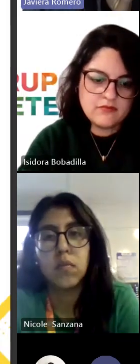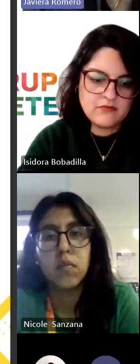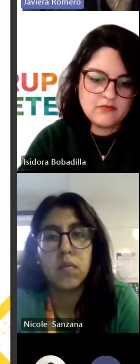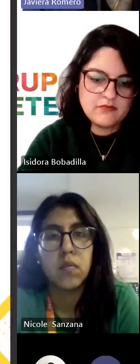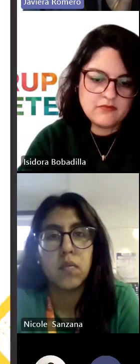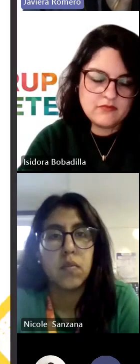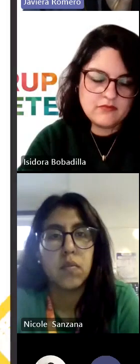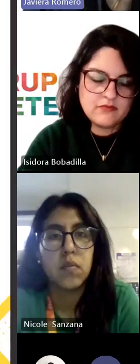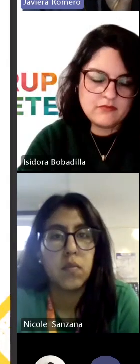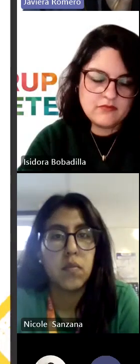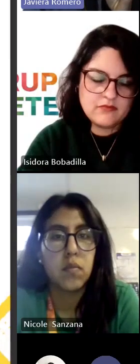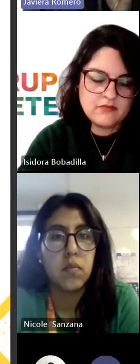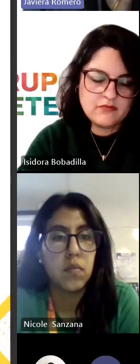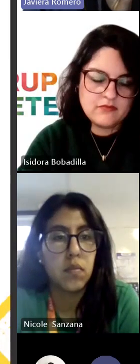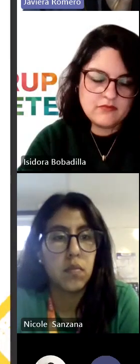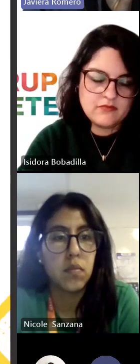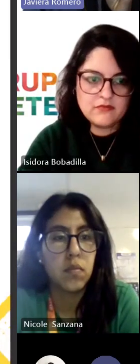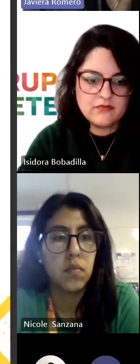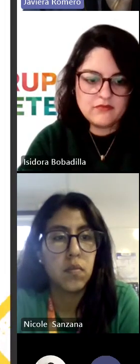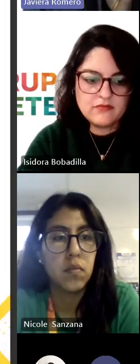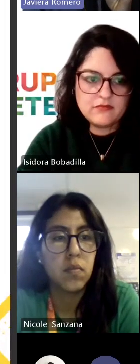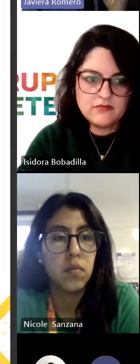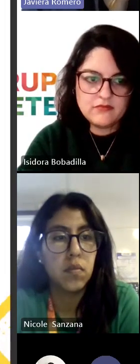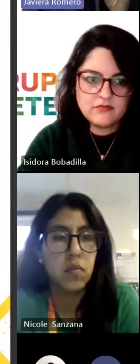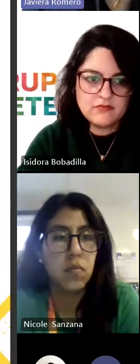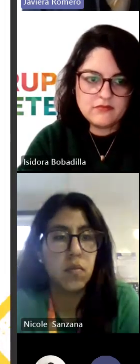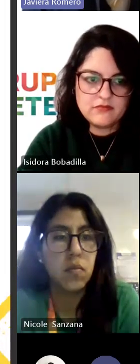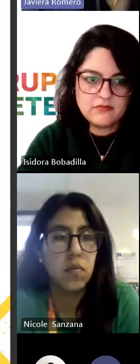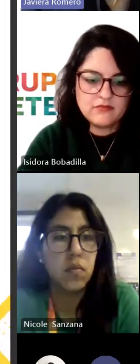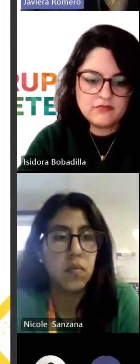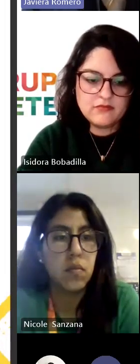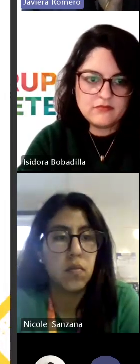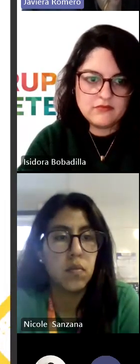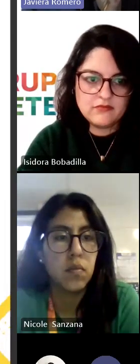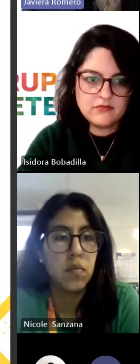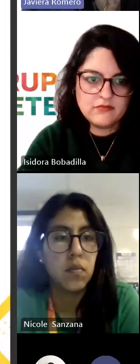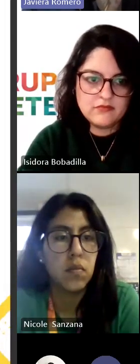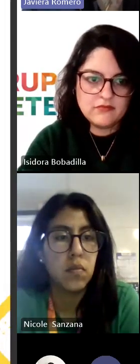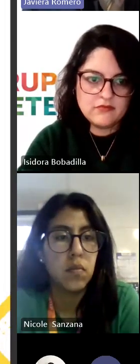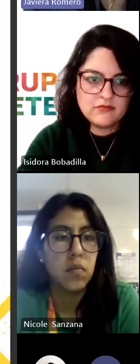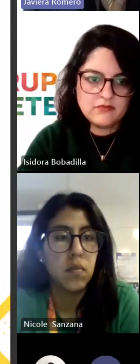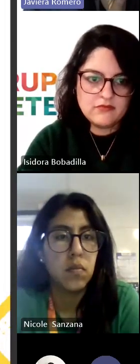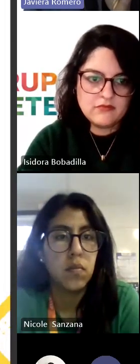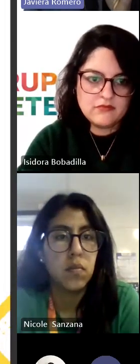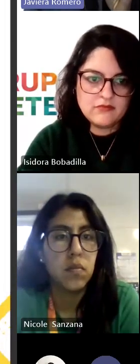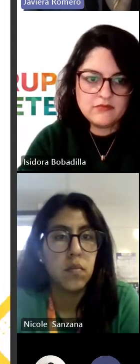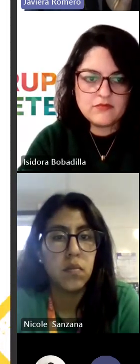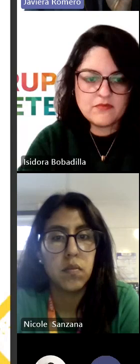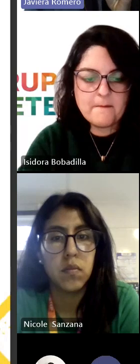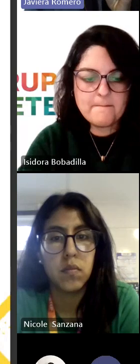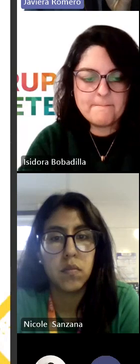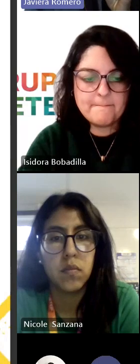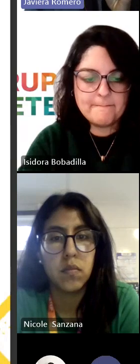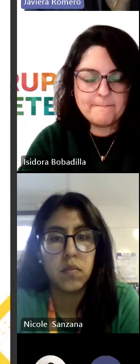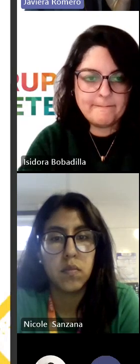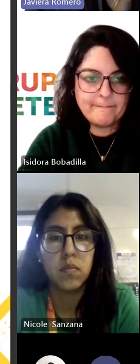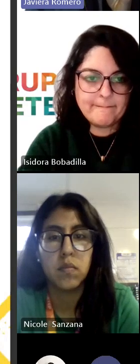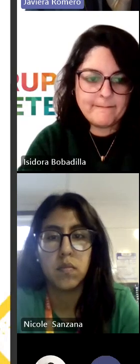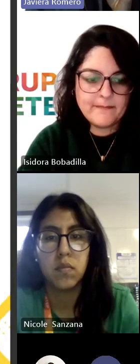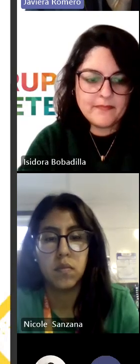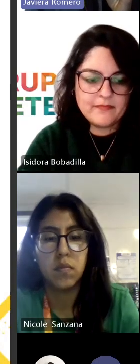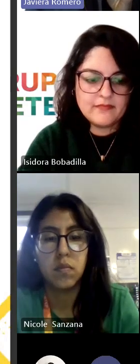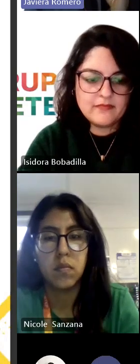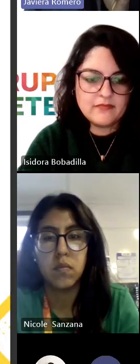distintos medios, intenta acceder a armas de fuego, medicamentos u otros medios letales, o planifica o